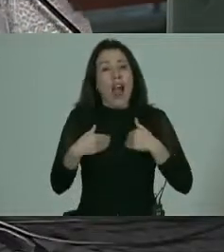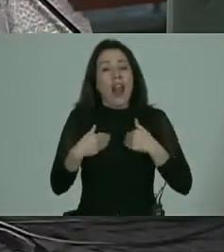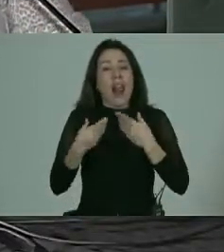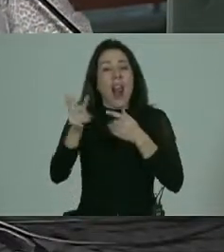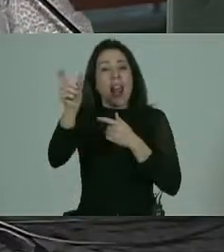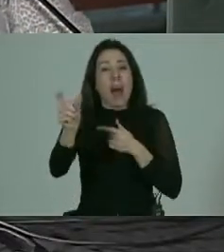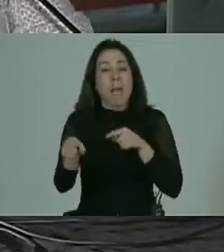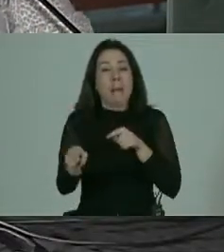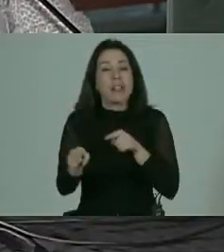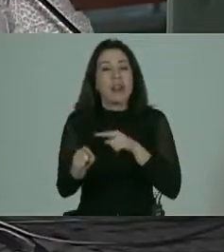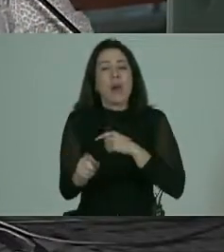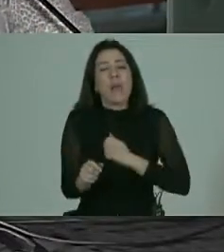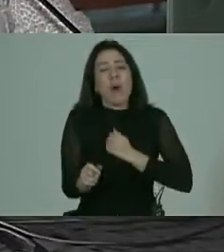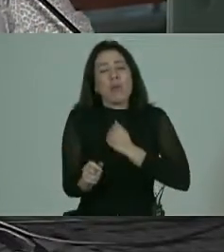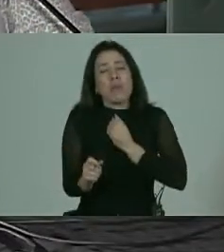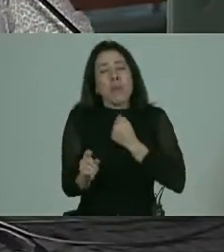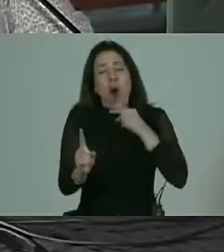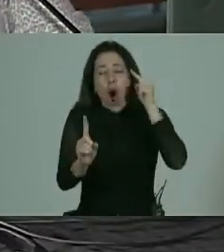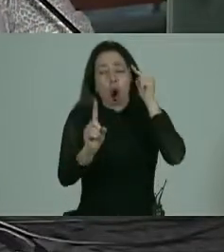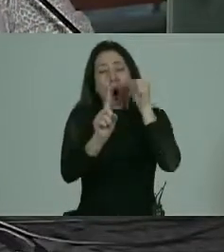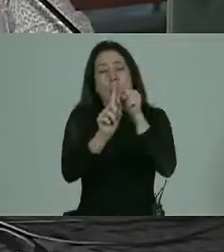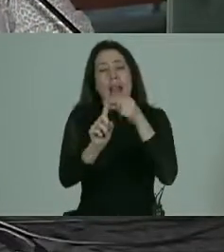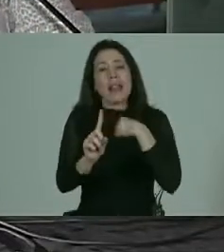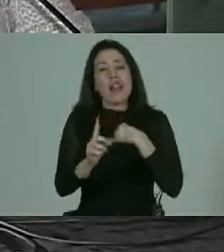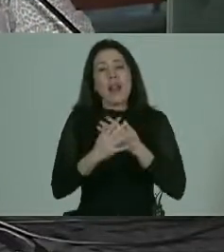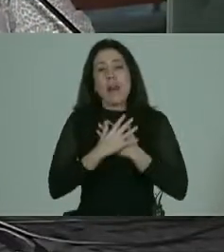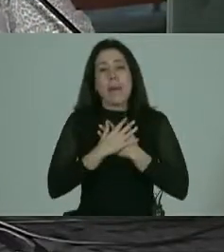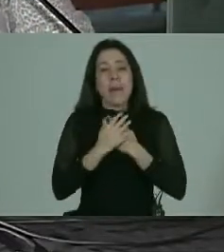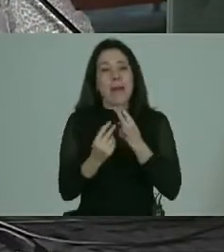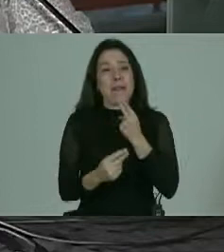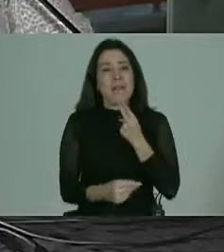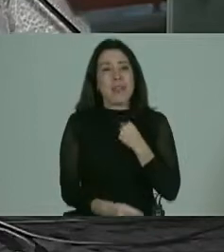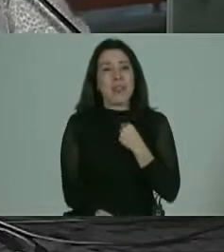persona que ha sido su sentido de la vida a lo mejor desde